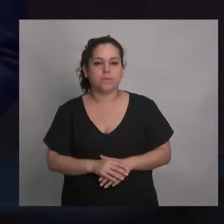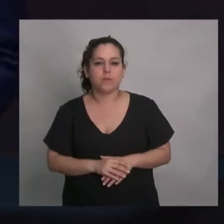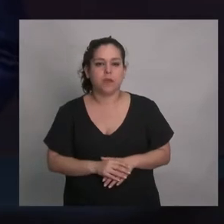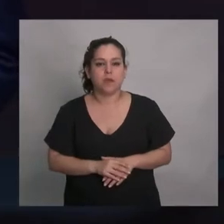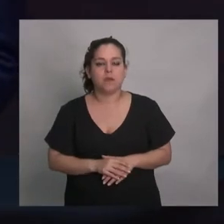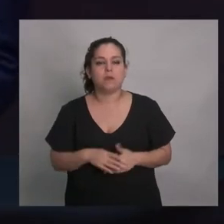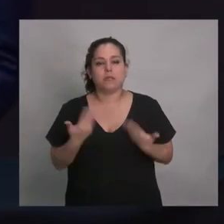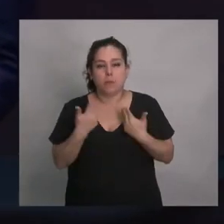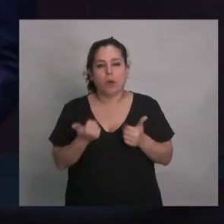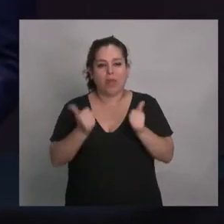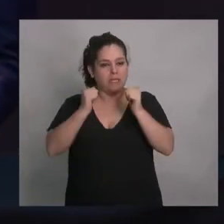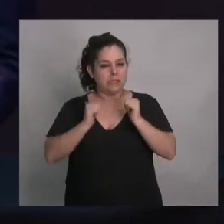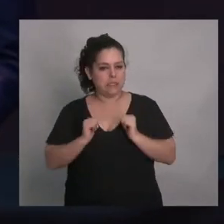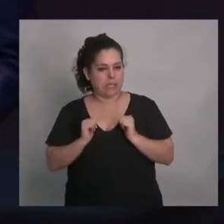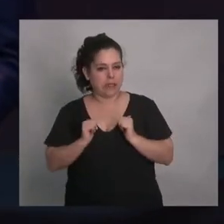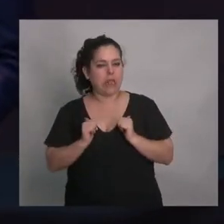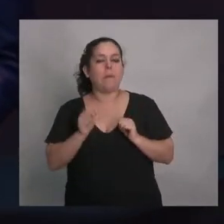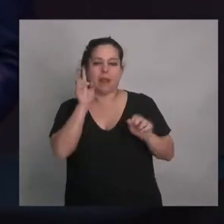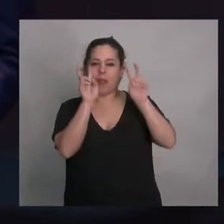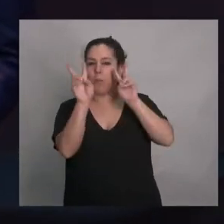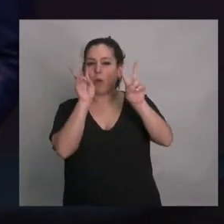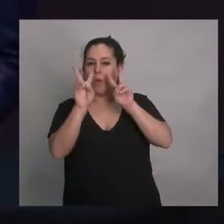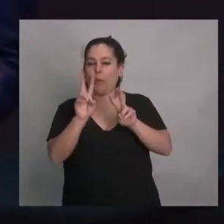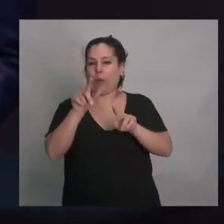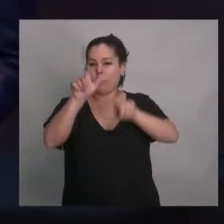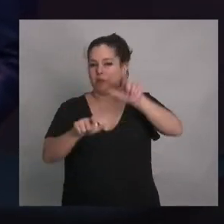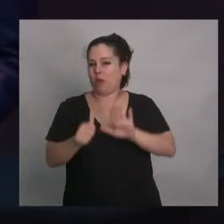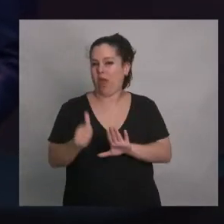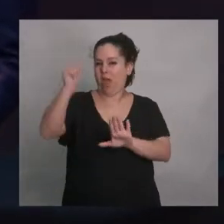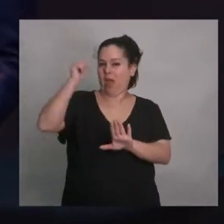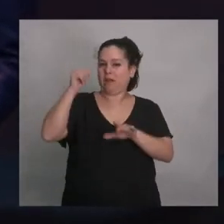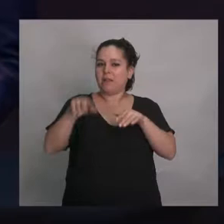que se puedan sentar para permitir ver a los que están más atrás